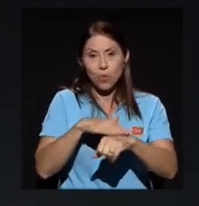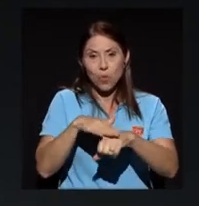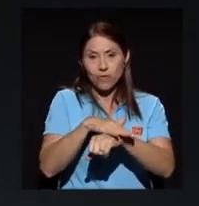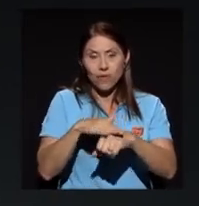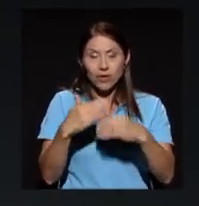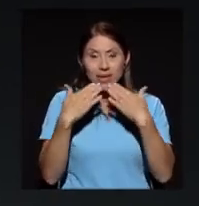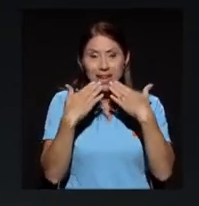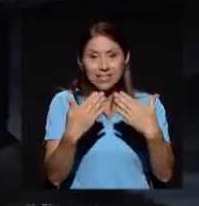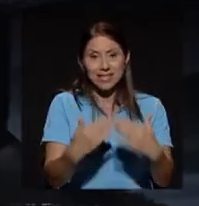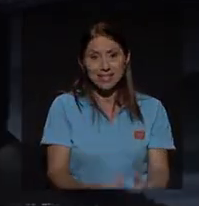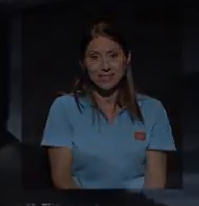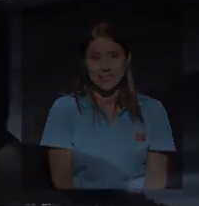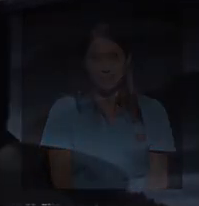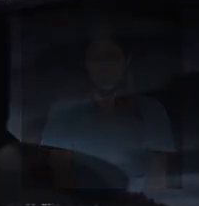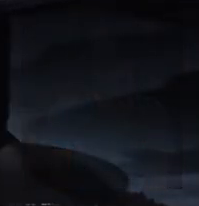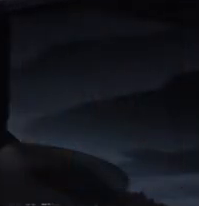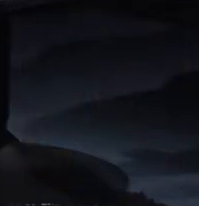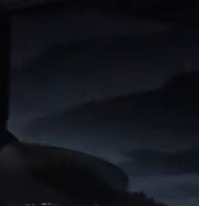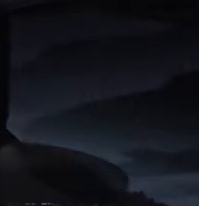gracias